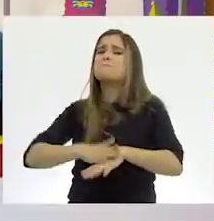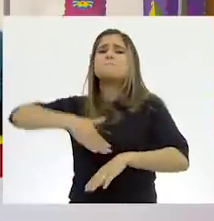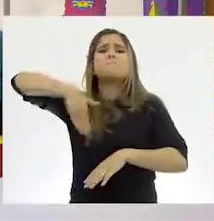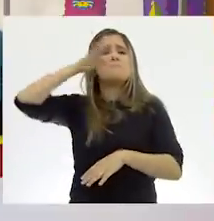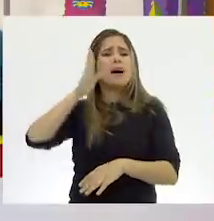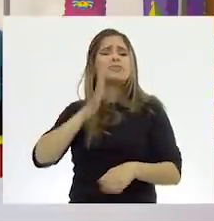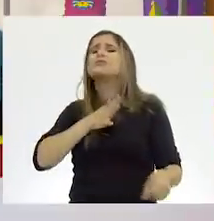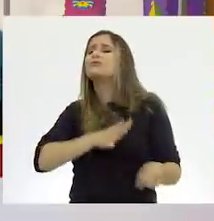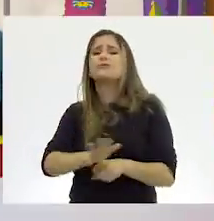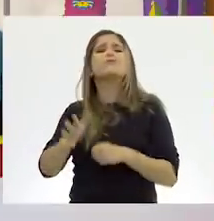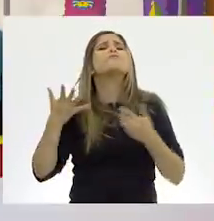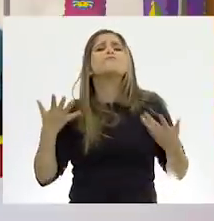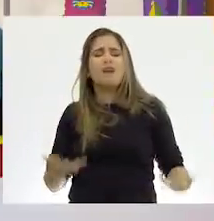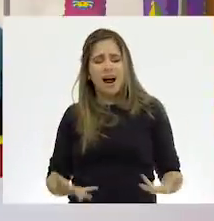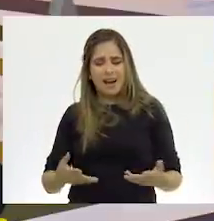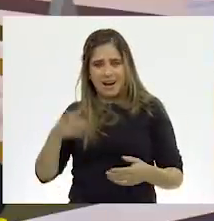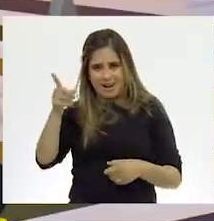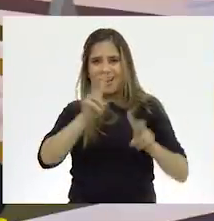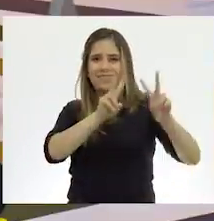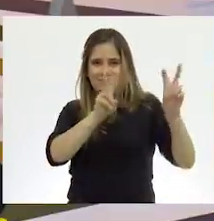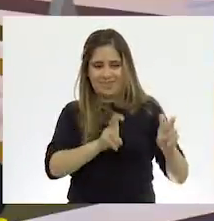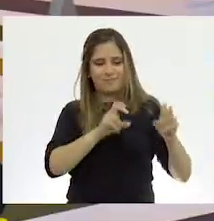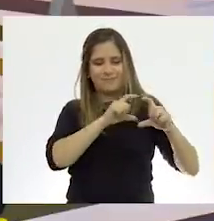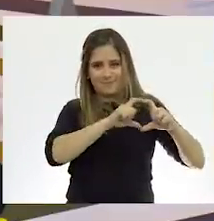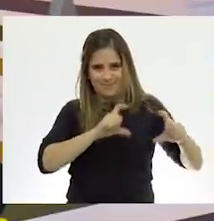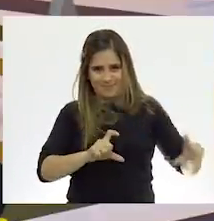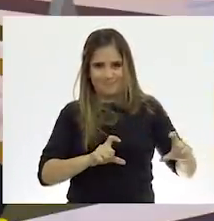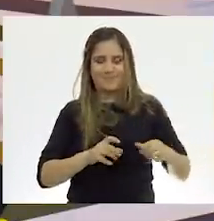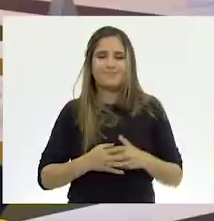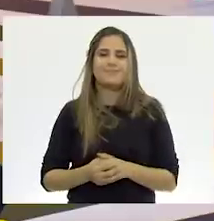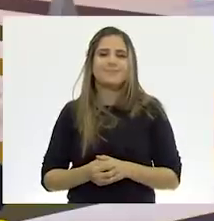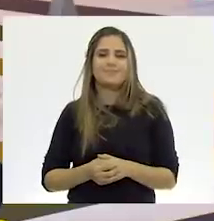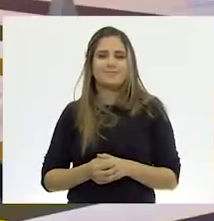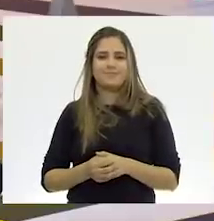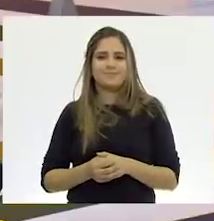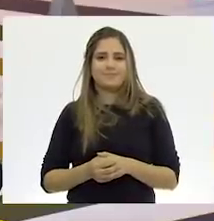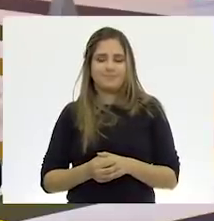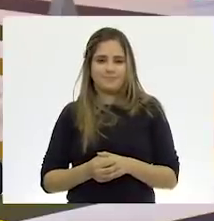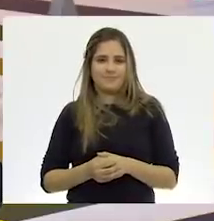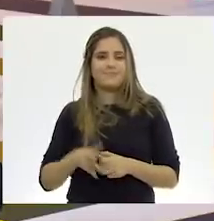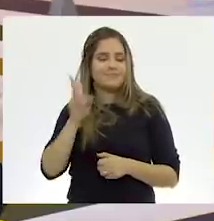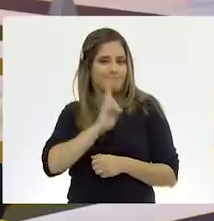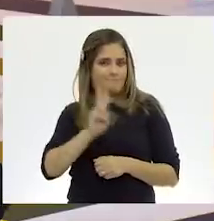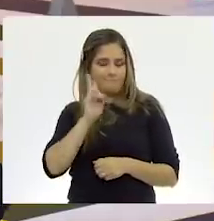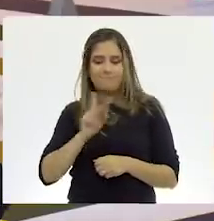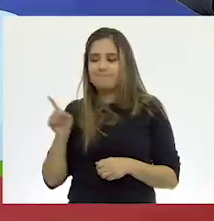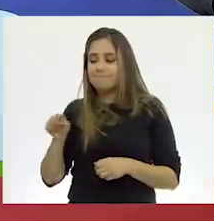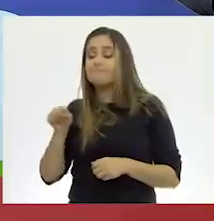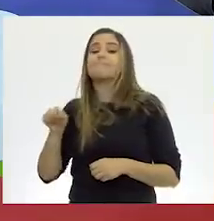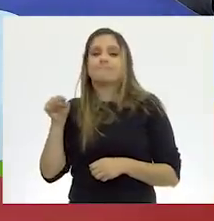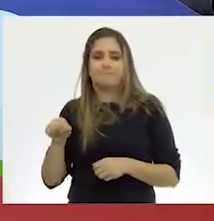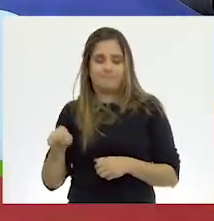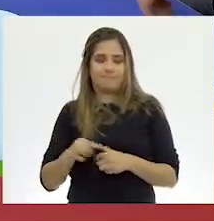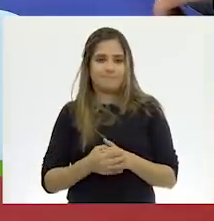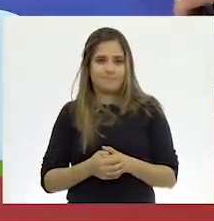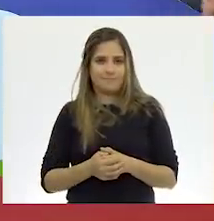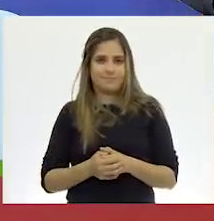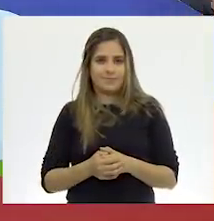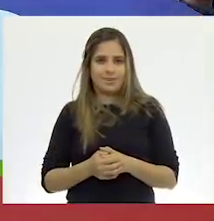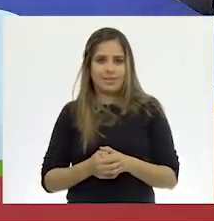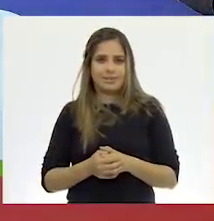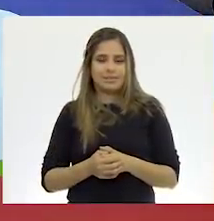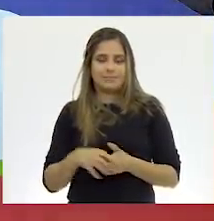saberlas. Ya sabemos por qué. Ahora, ¿de qué nos podemos enfermar? ¿De qué nos enfermamos? Entonces, este. Vamos a buscar este.